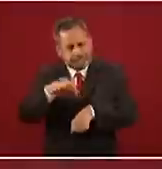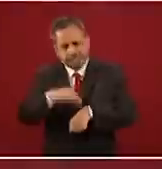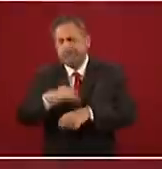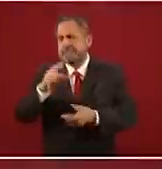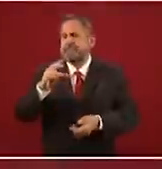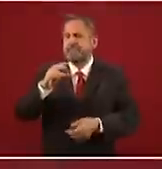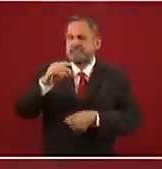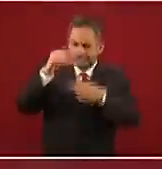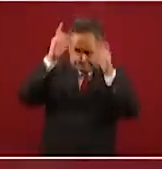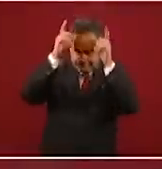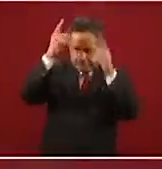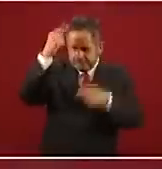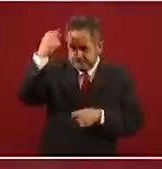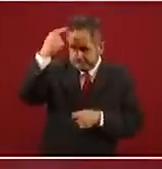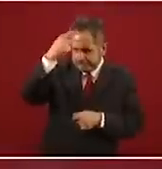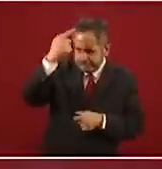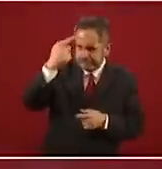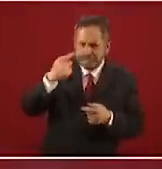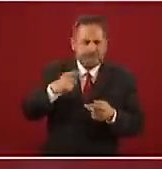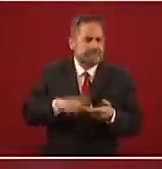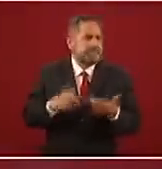médicos,